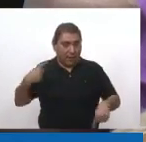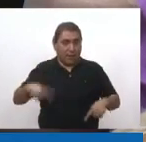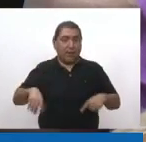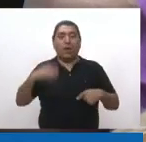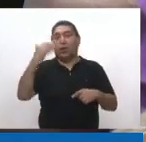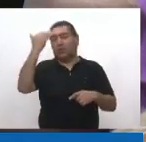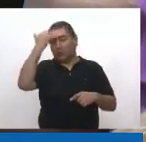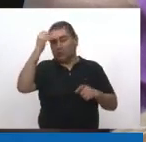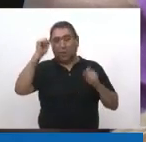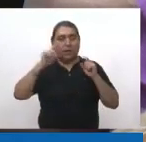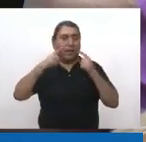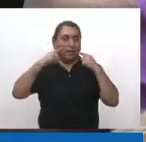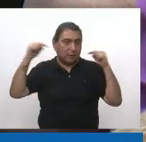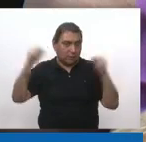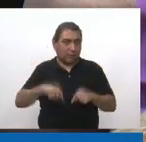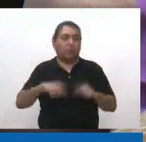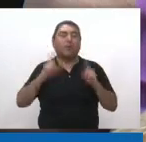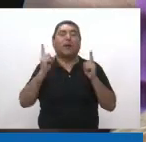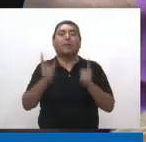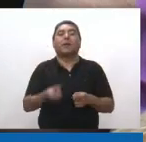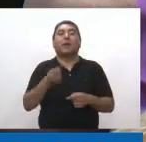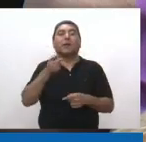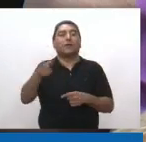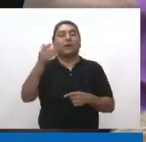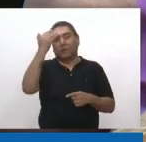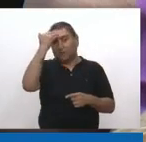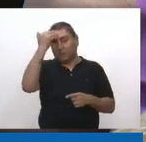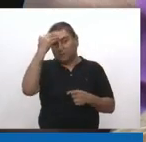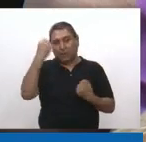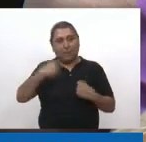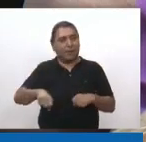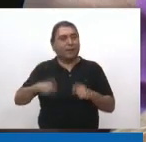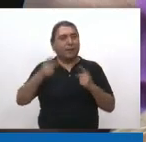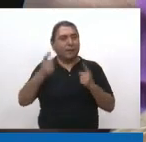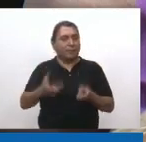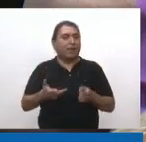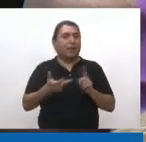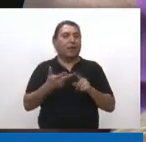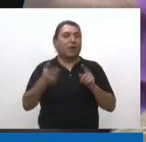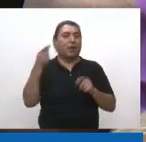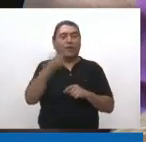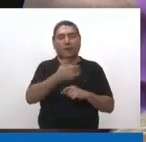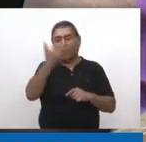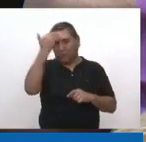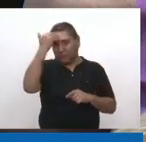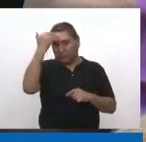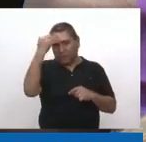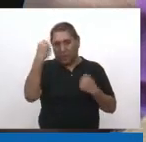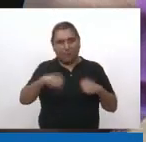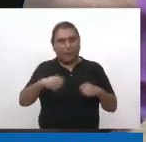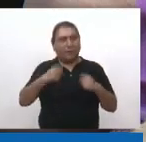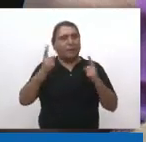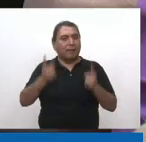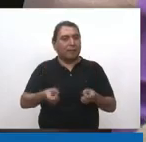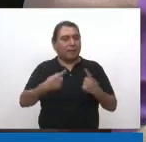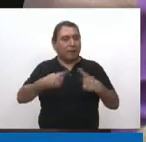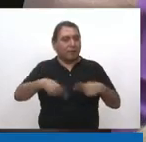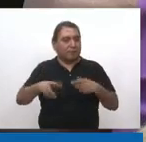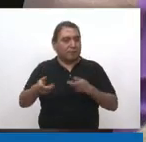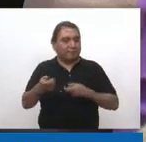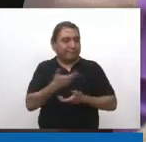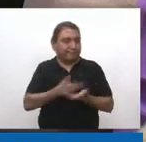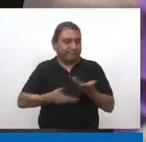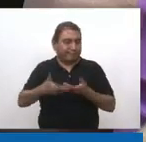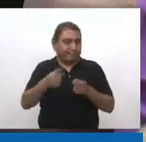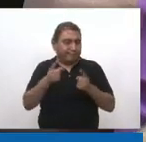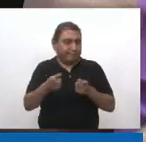del instituto, la inconstitucionalidad de la práctica y eventualmente la inconstitucionalidad de la práctica y la materia. Que ahí